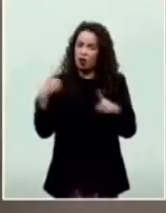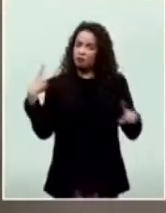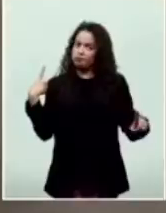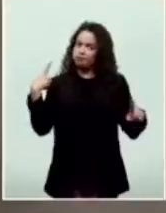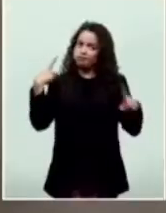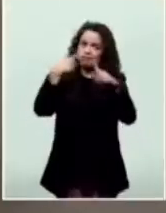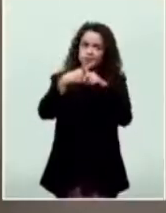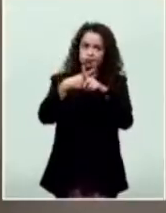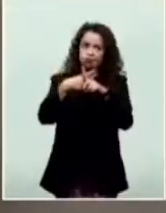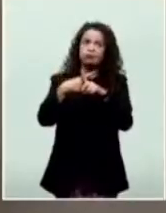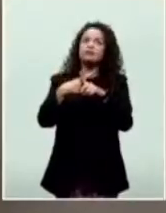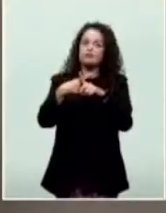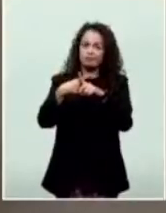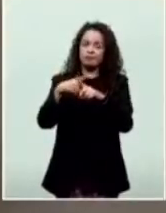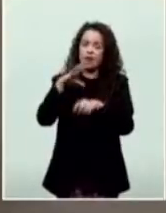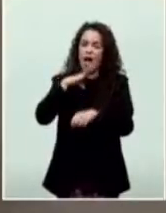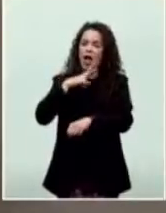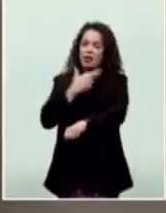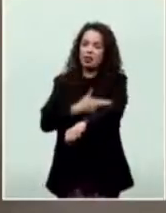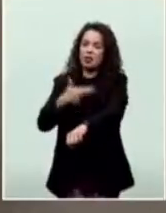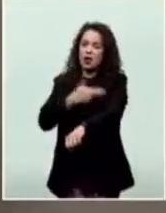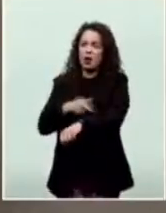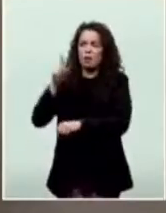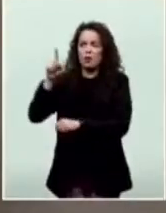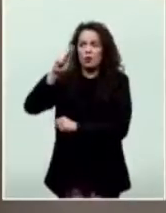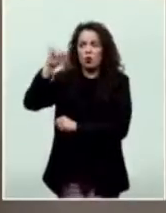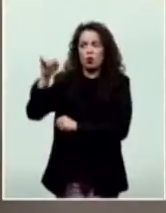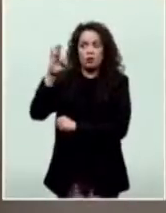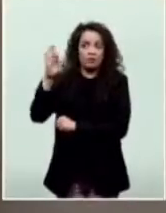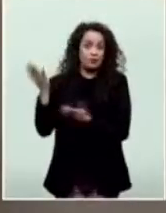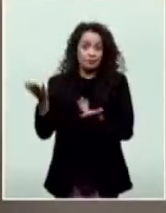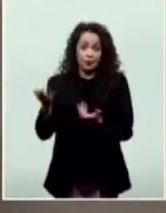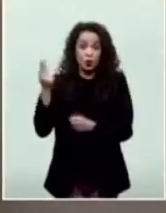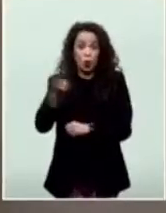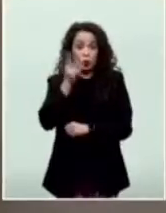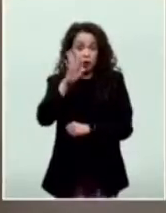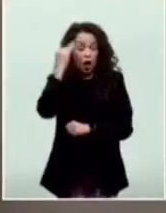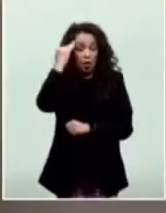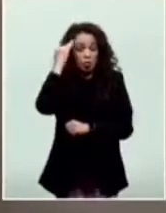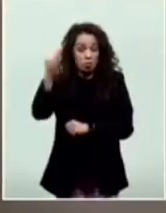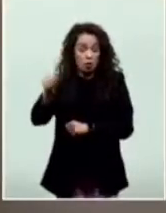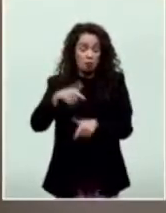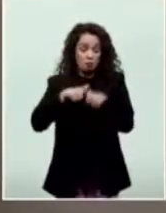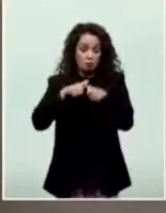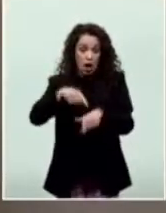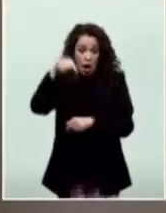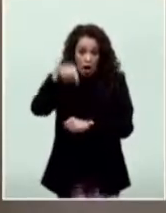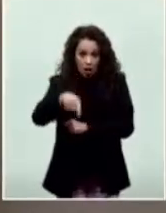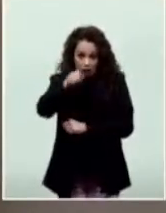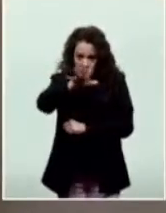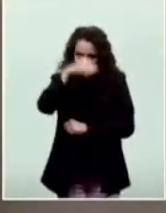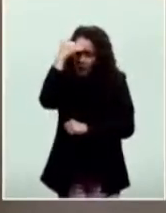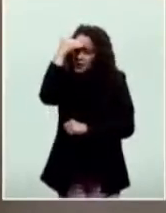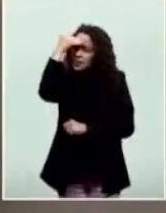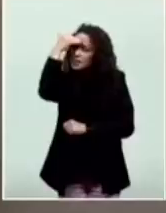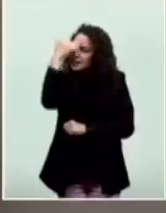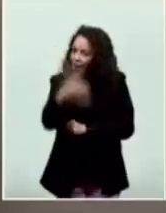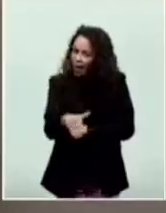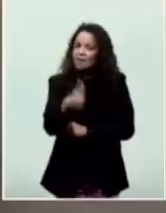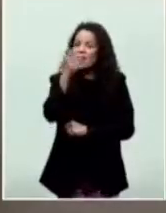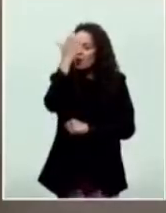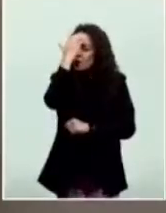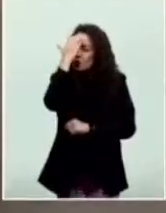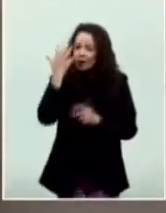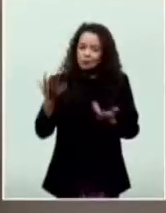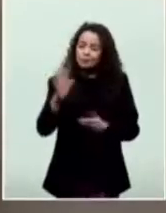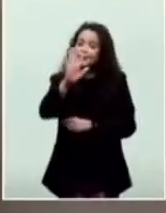en el Poder Judicial Federal. Ustedes que tienen ya mucho tiempo aquí, lo saben perfectamente, entonces